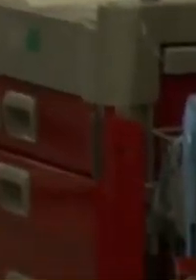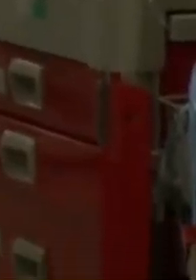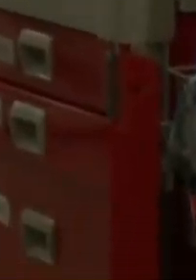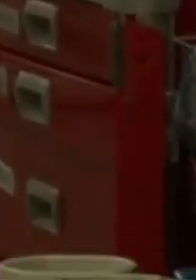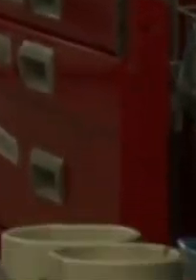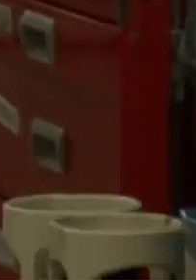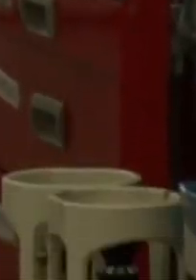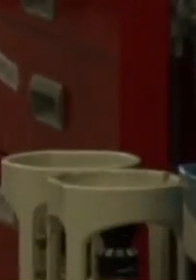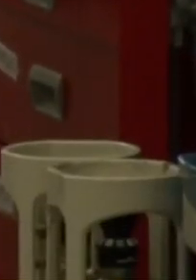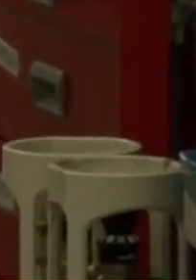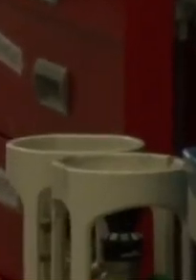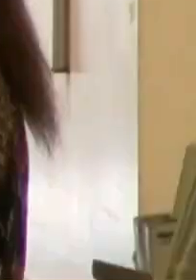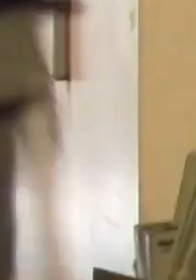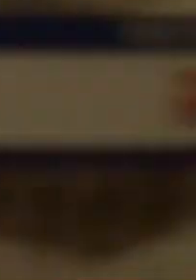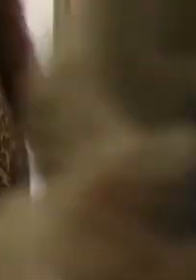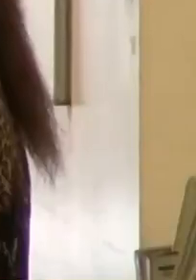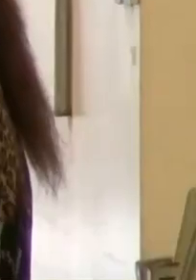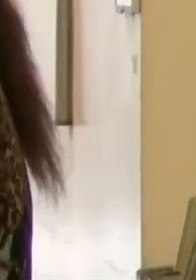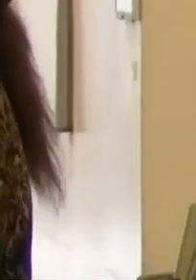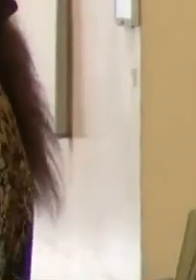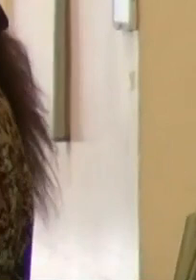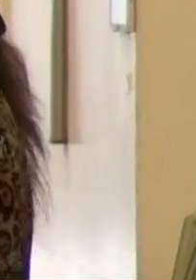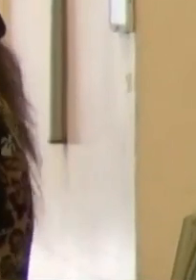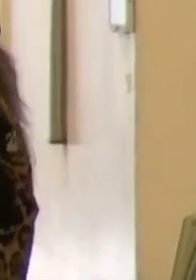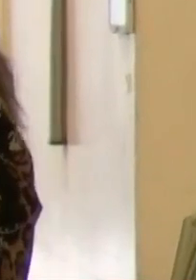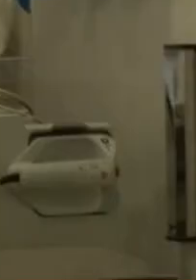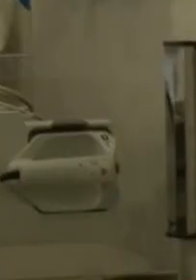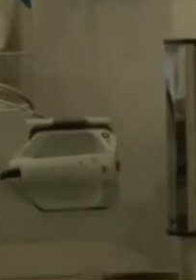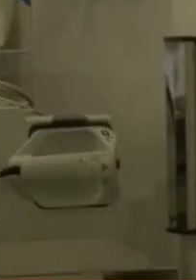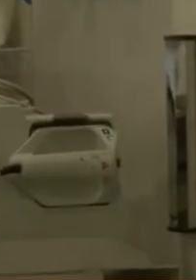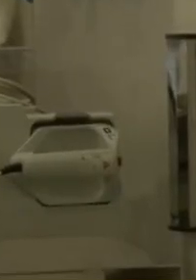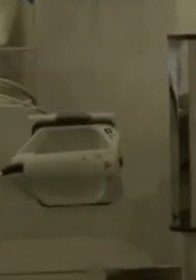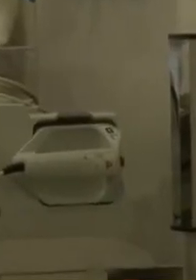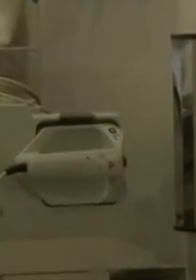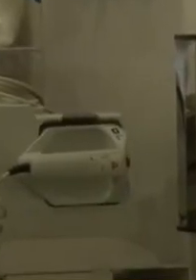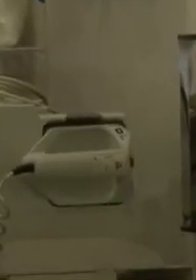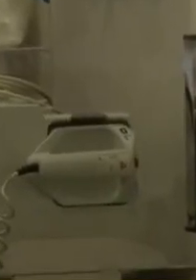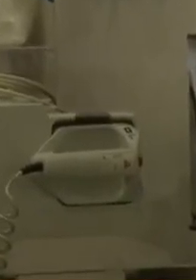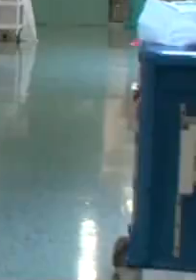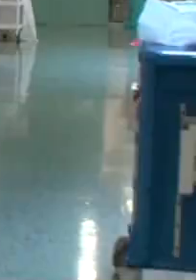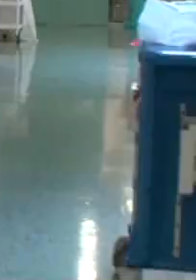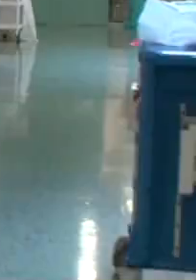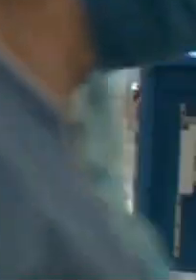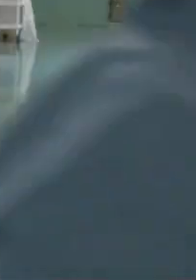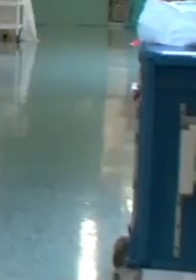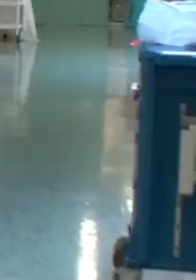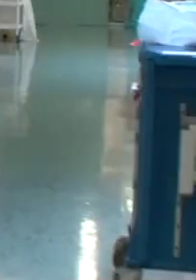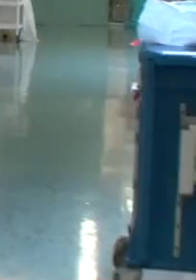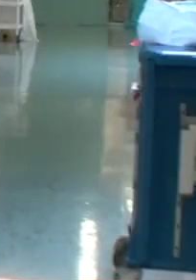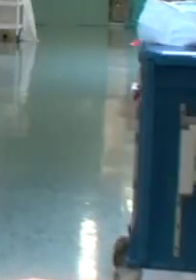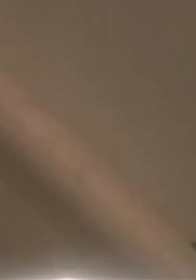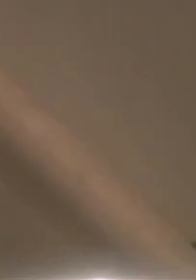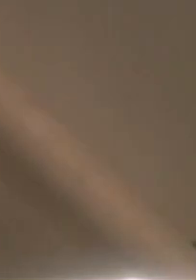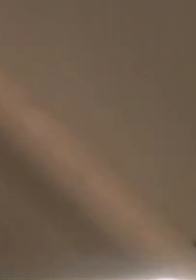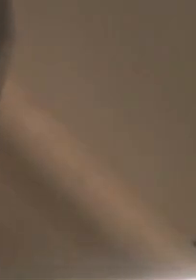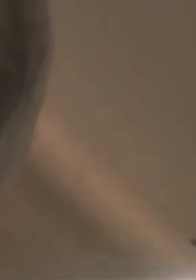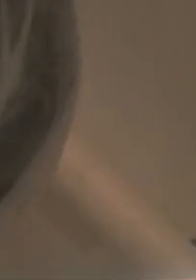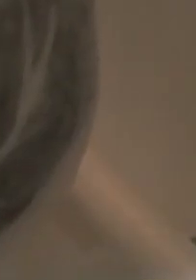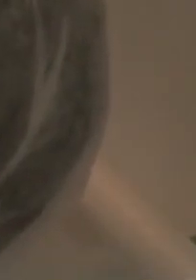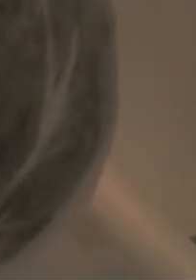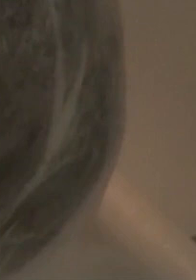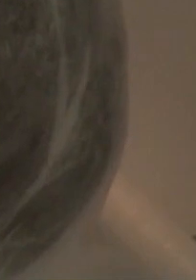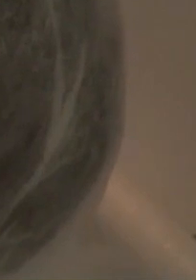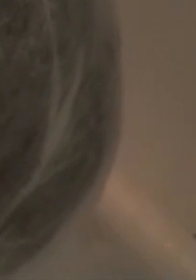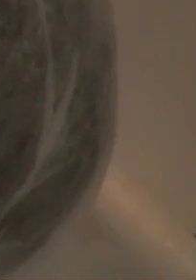315.041. Los nuevos fallecidos, algo menor que ayer la cifra, 98 en esta ocasión. Sabemos que durante la jornada ayer se habían reportado 100. Al respecto,